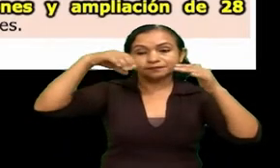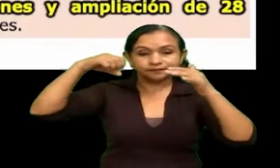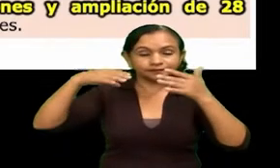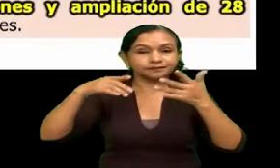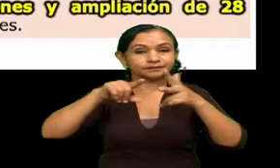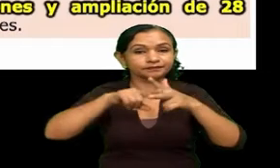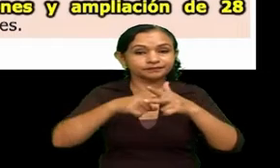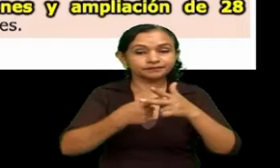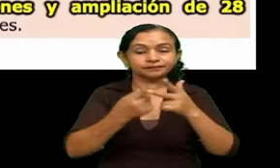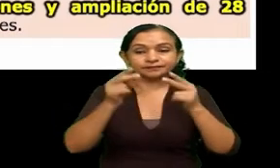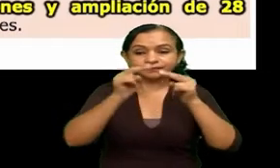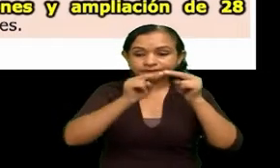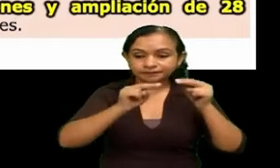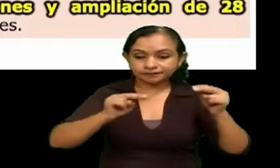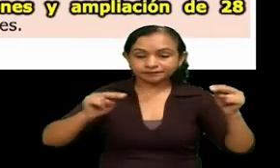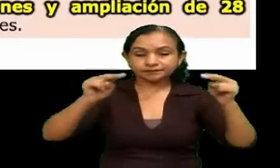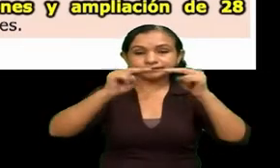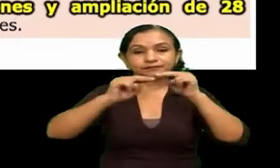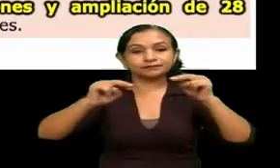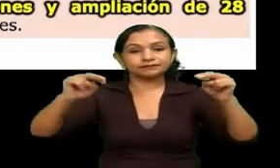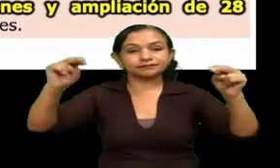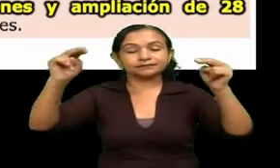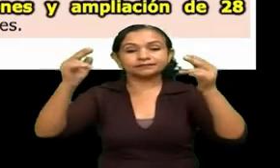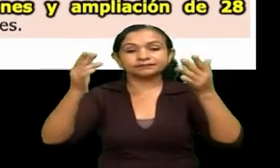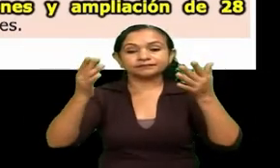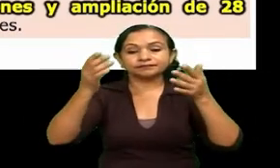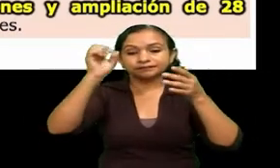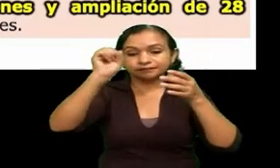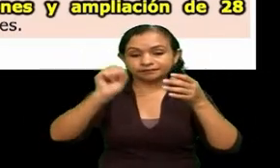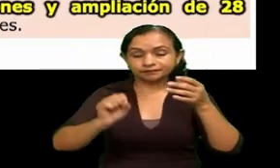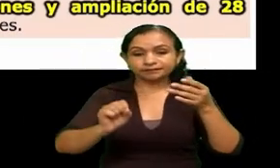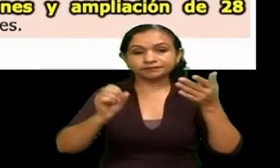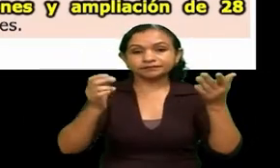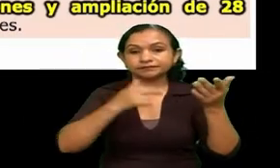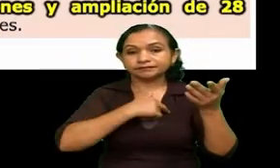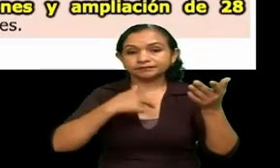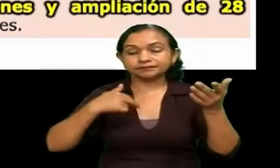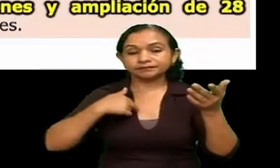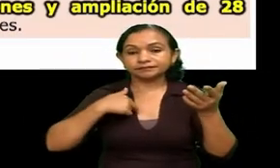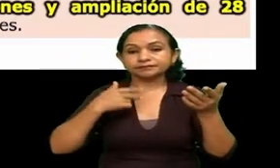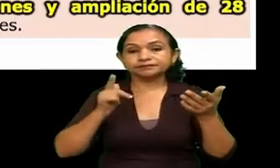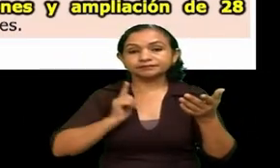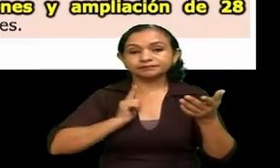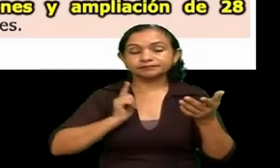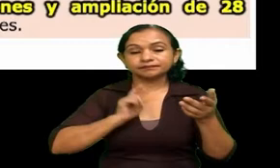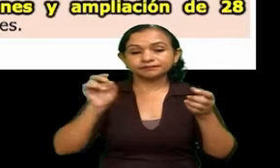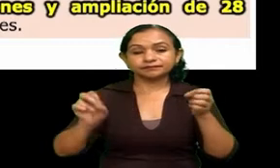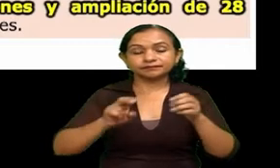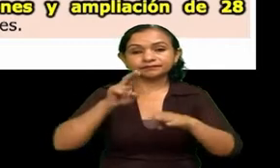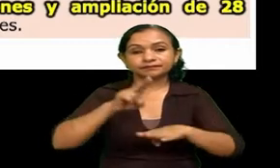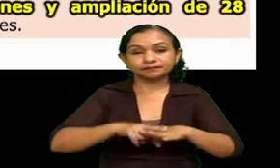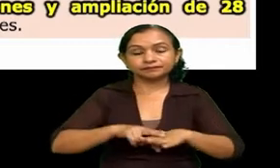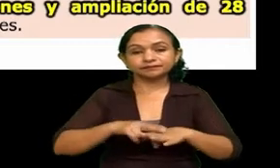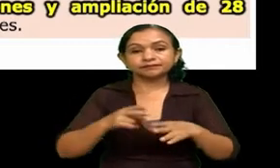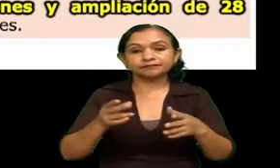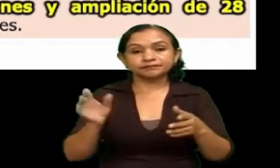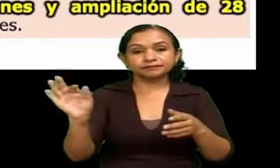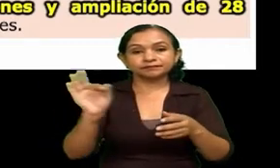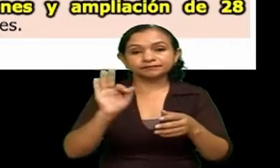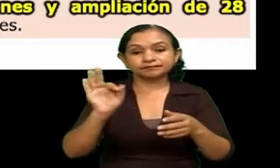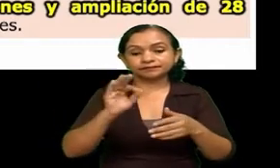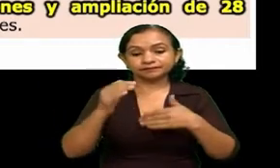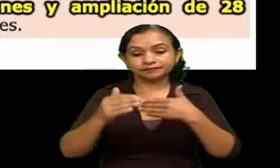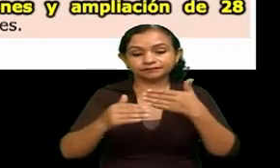Empezamos con todas las líneas, empezamos por Occidente, por la parte sur, a como te platiqué de las plantas que tenemos a nivel nacional, de manera